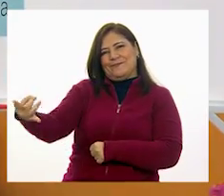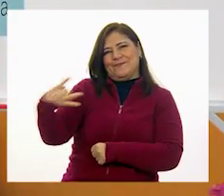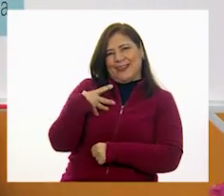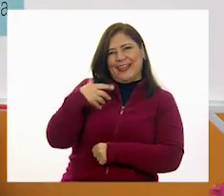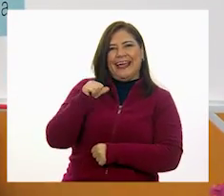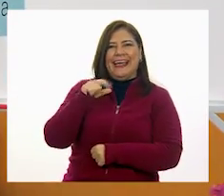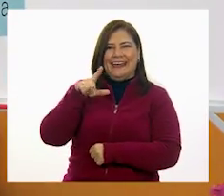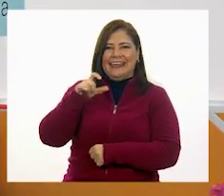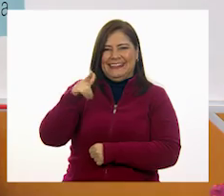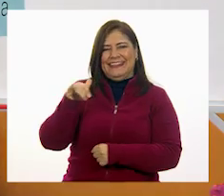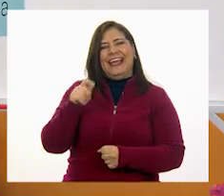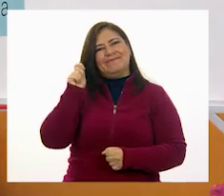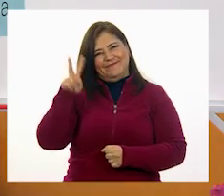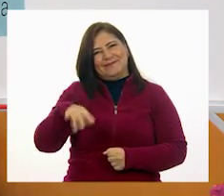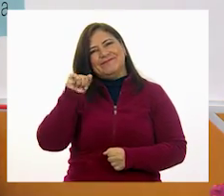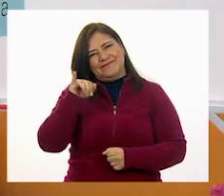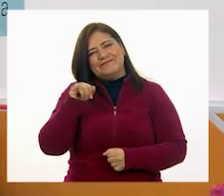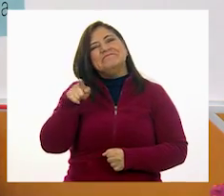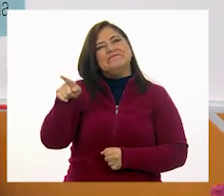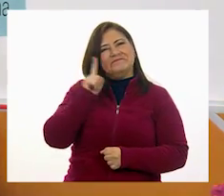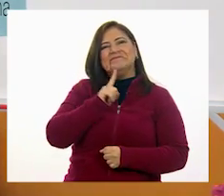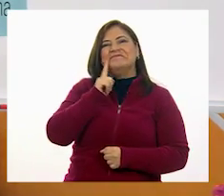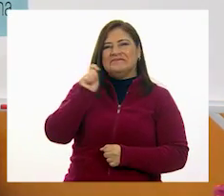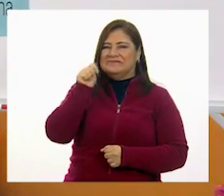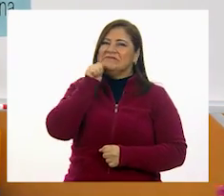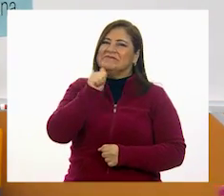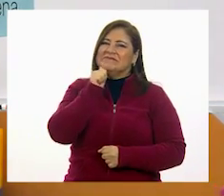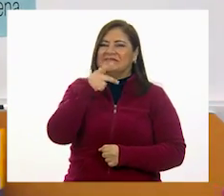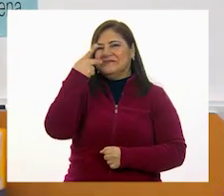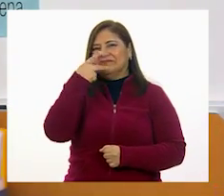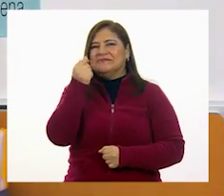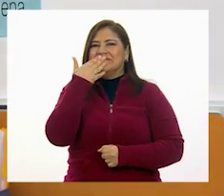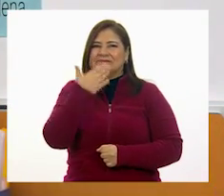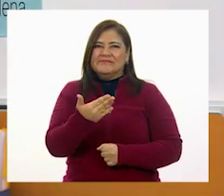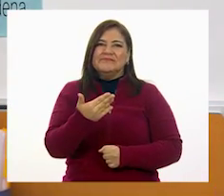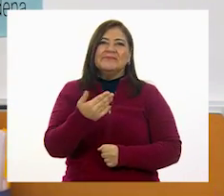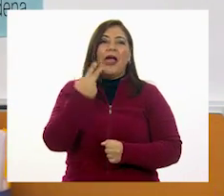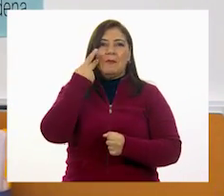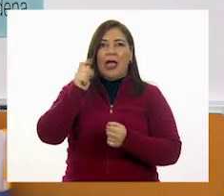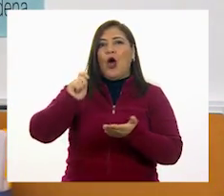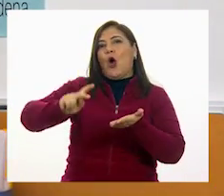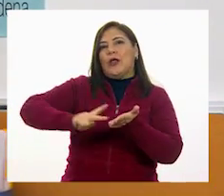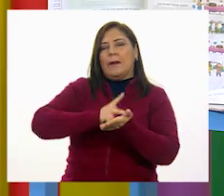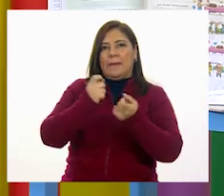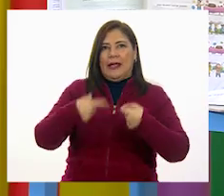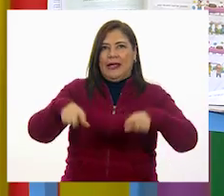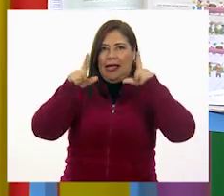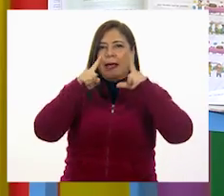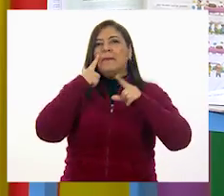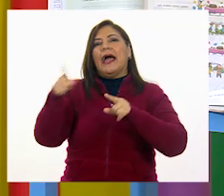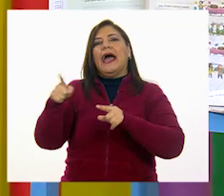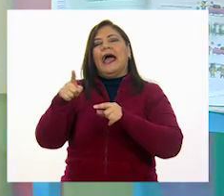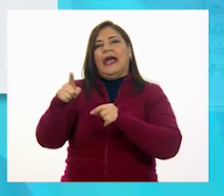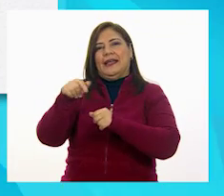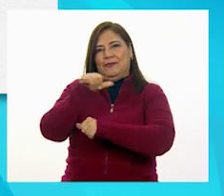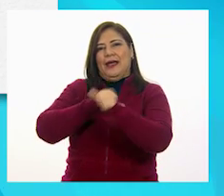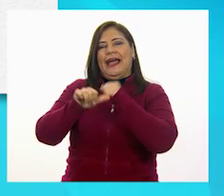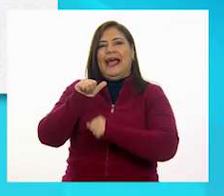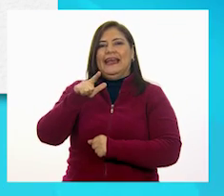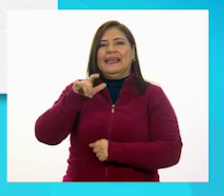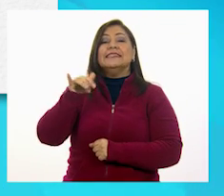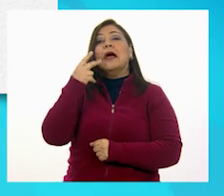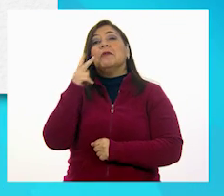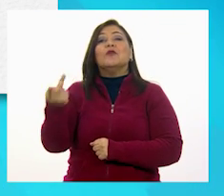Sí, ¿verdad? Ella sí lo sabe decir bastante bien. A ver, que lo vuelvan a poner y que Alexia lo diga. A ver, y ustedes deciden quién